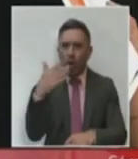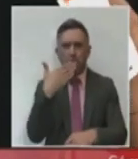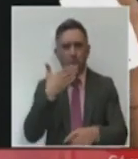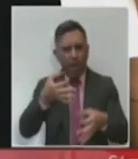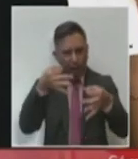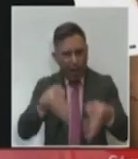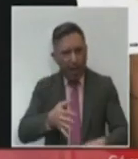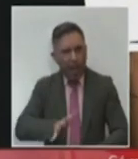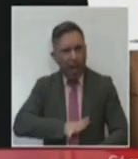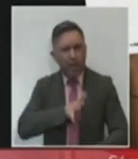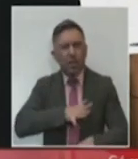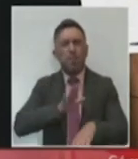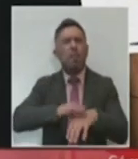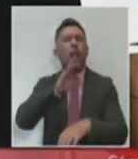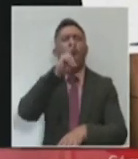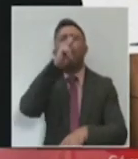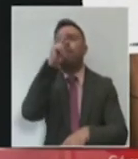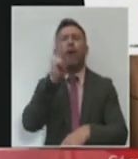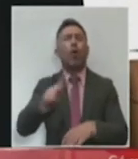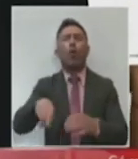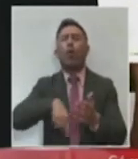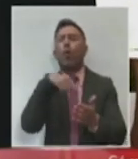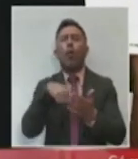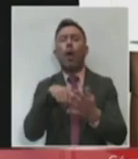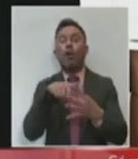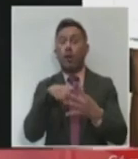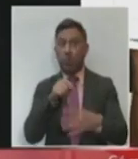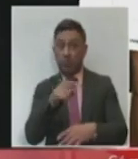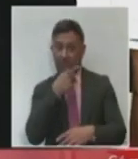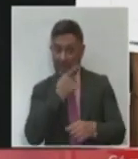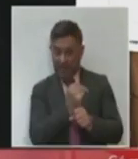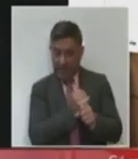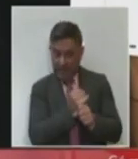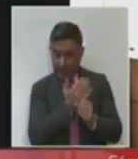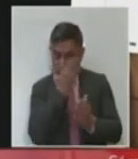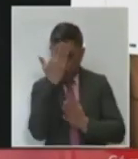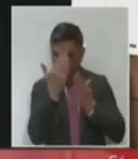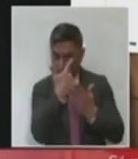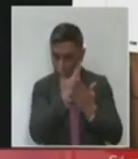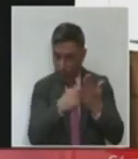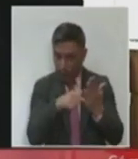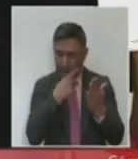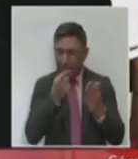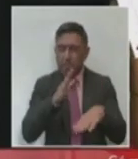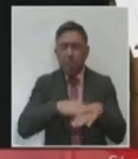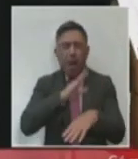Lo peor en nuestro país, según este estudio, es Guerrero. Y qué lamentable.